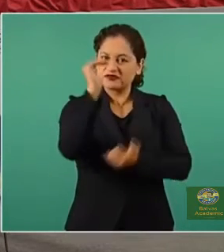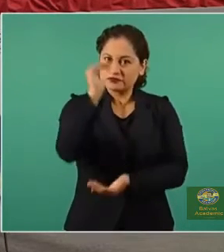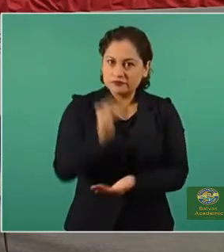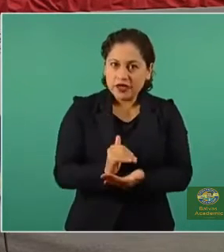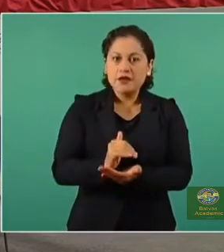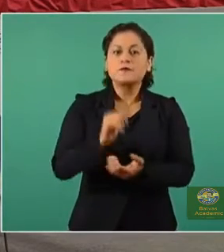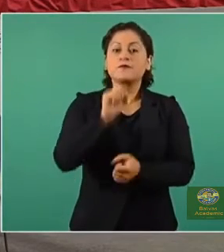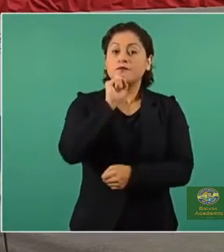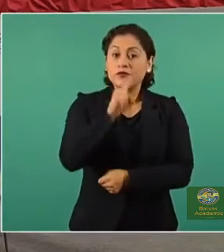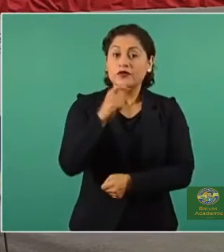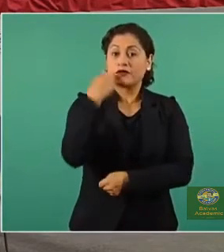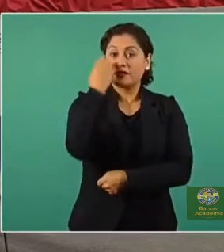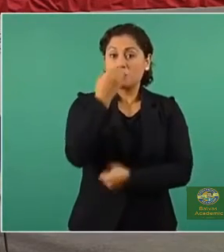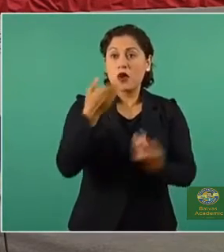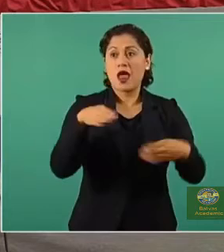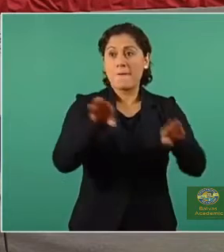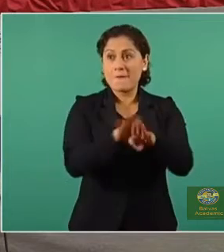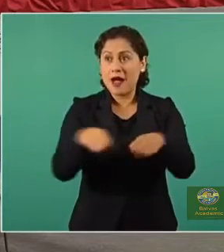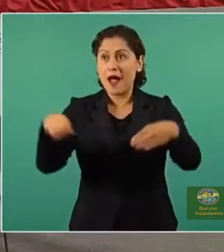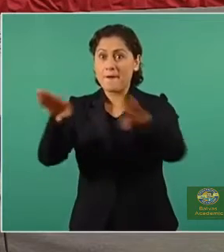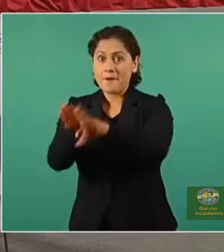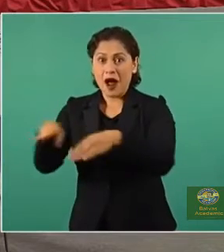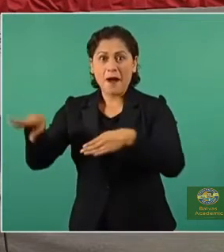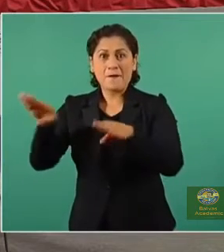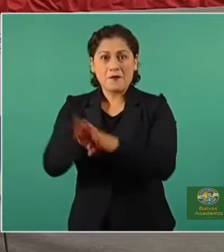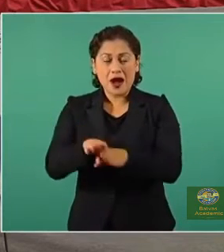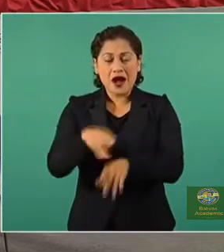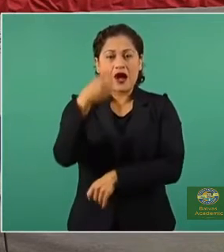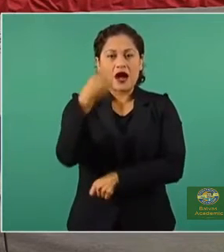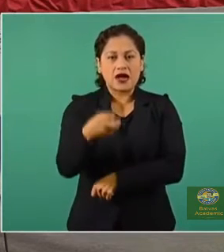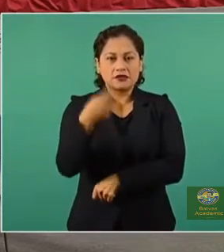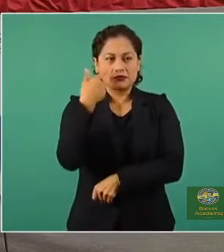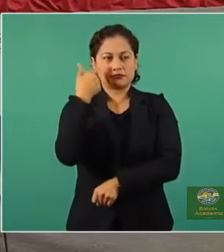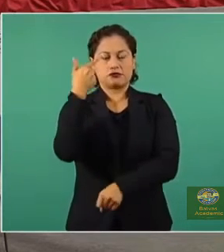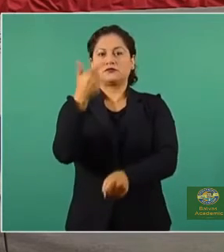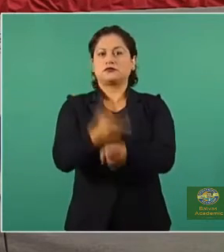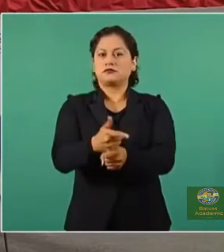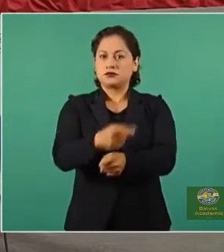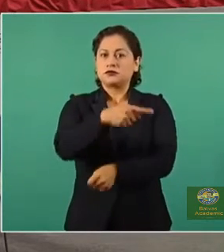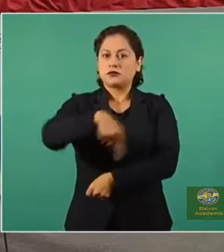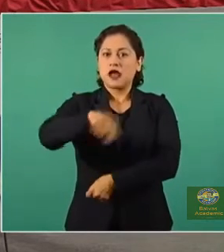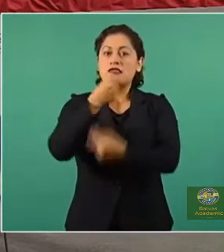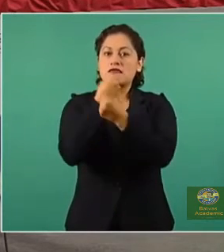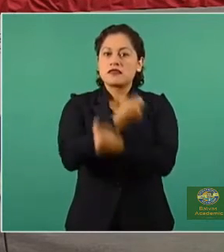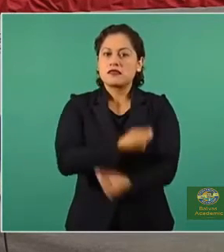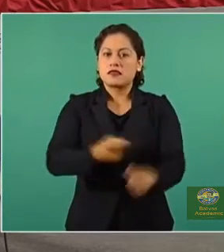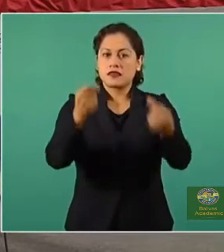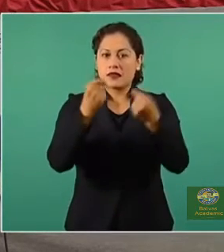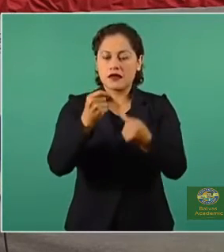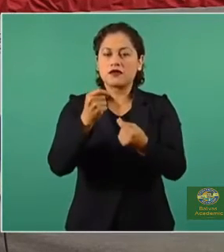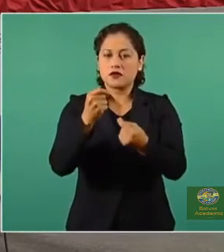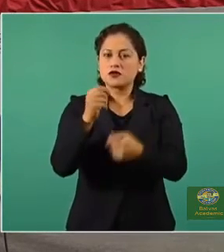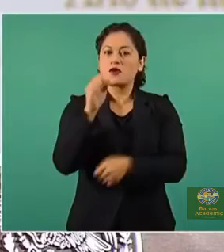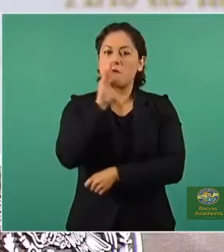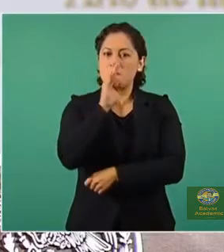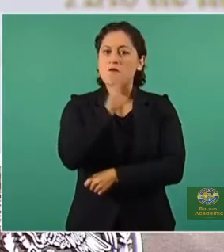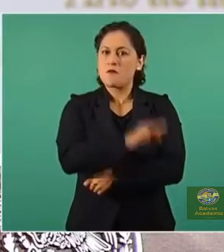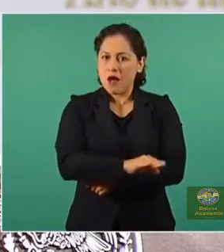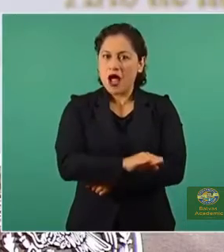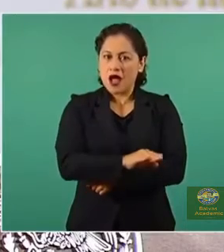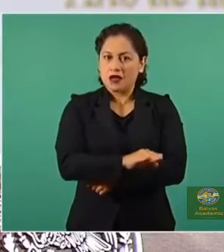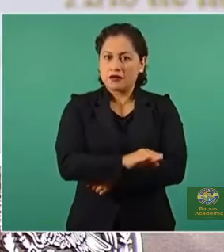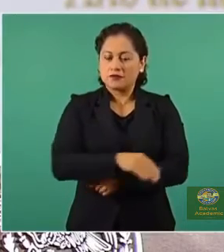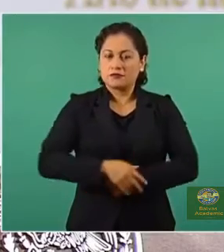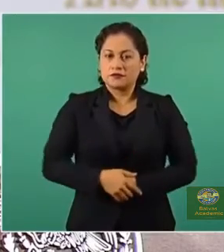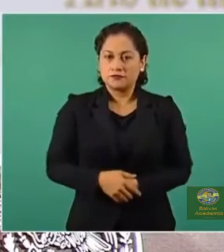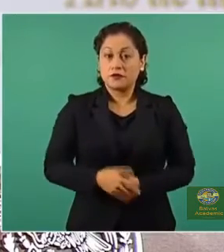clases y otros factores ha generado graves afectaciones en las niñas y niños de nuestro país. Afectaciones en las